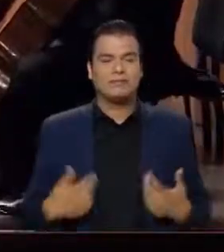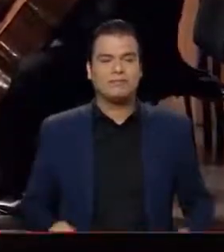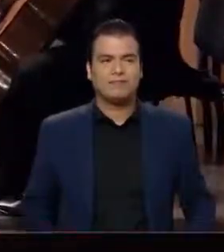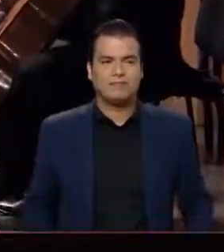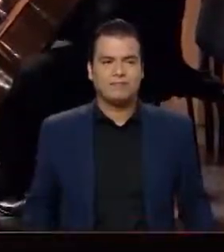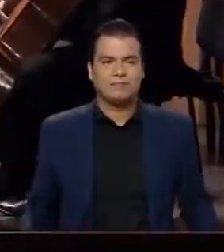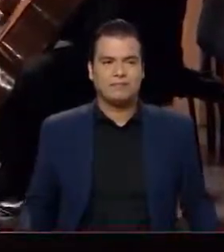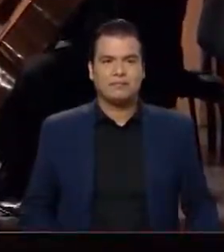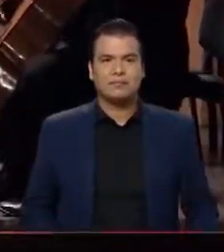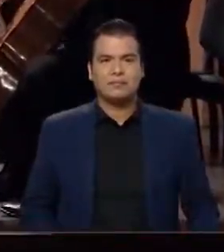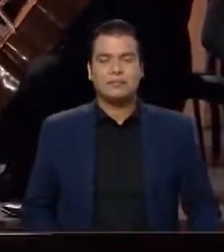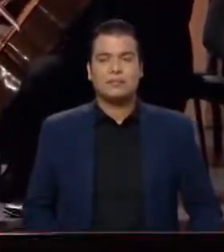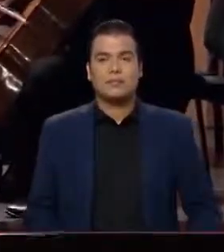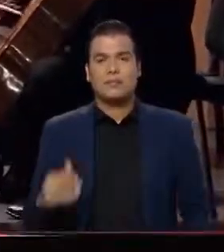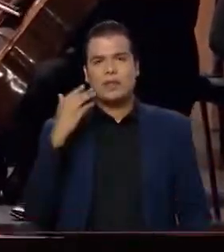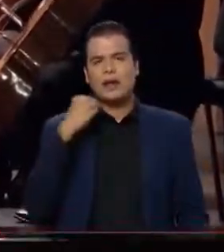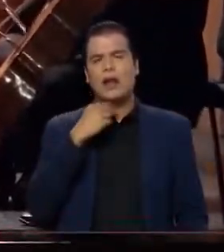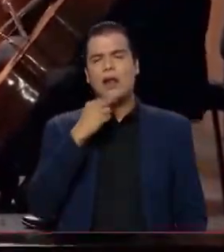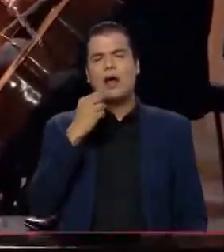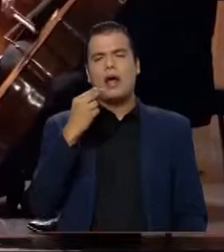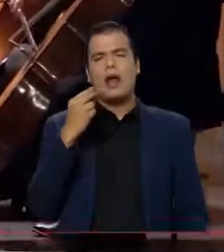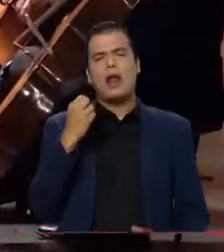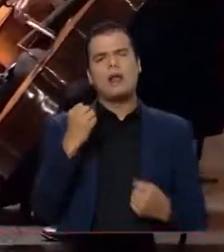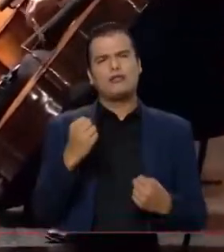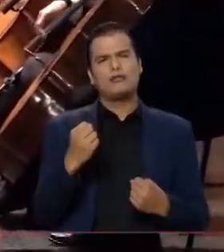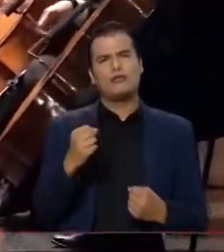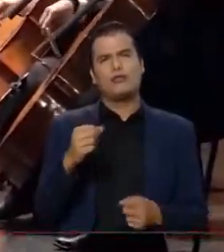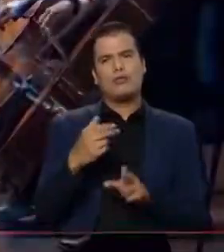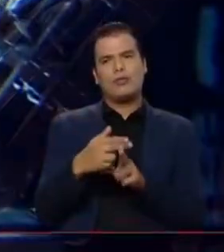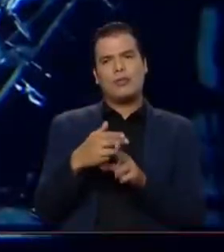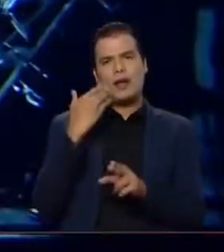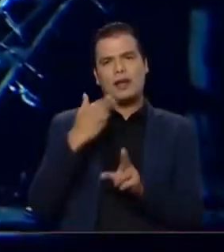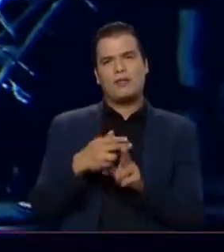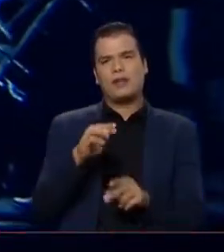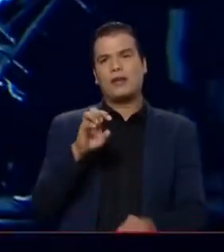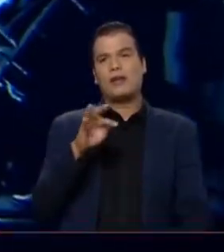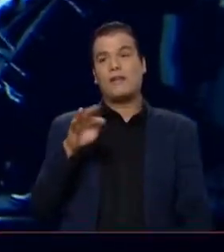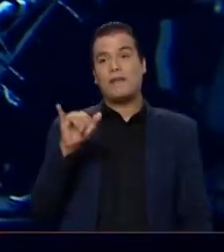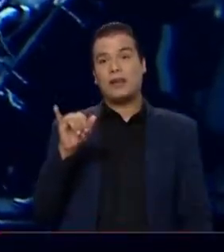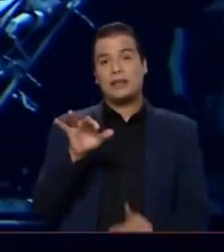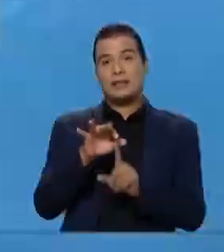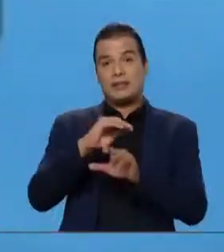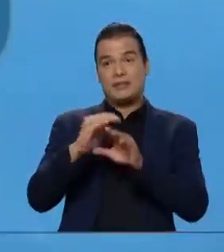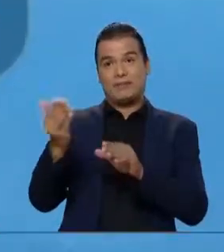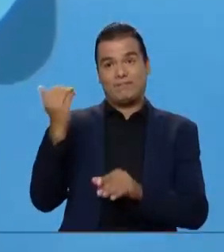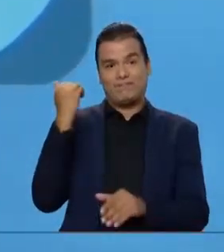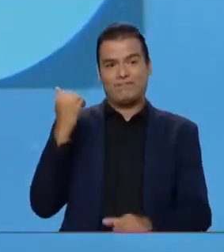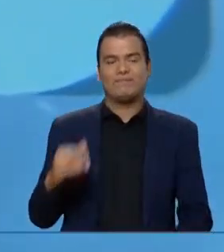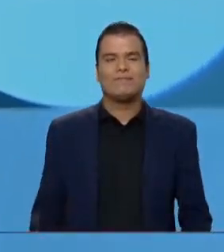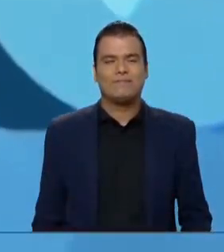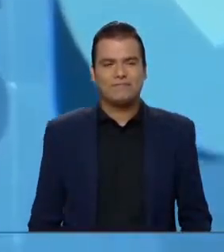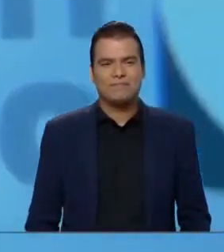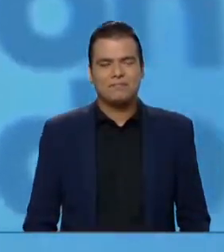La extraordinaria soprano Betty Garcés es la invitada especial del próximo concierto.